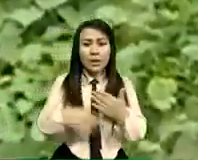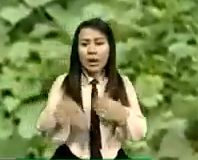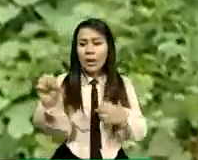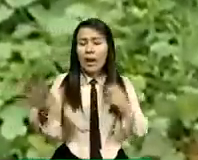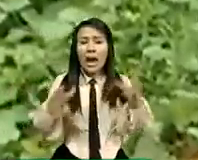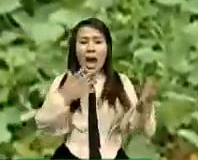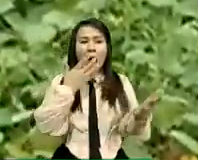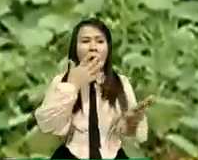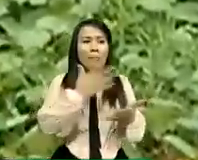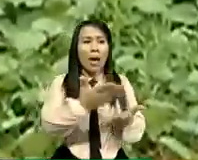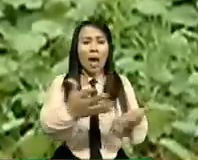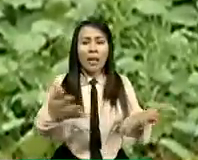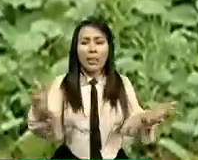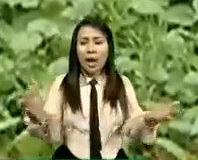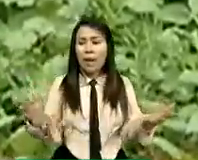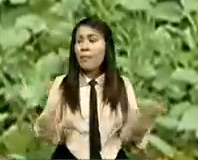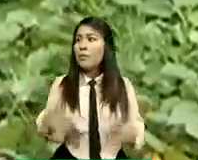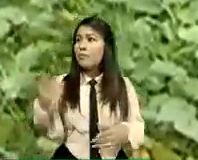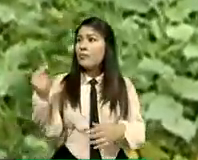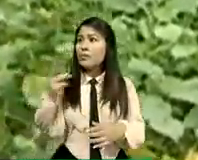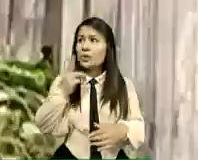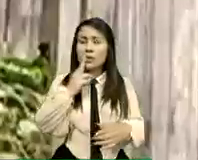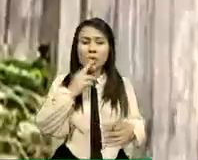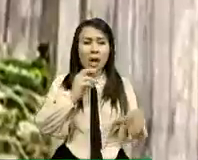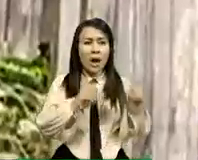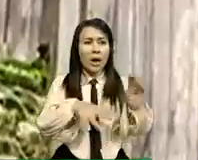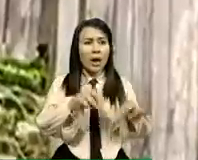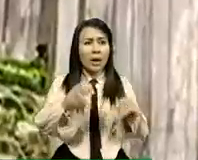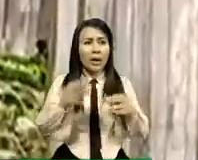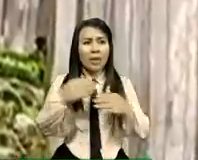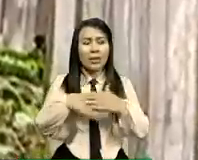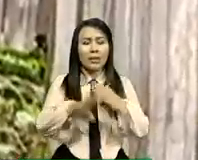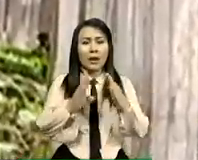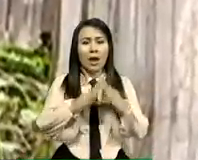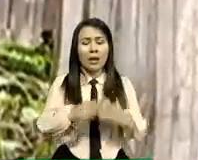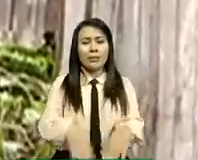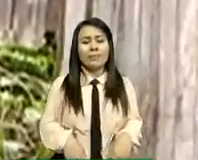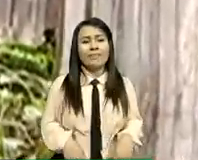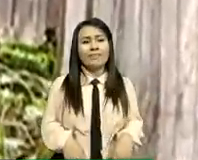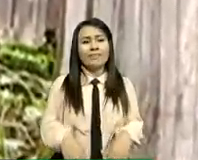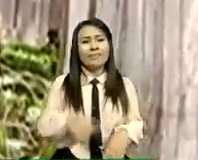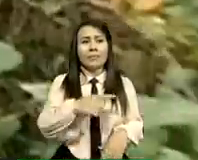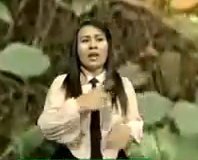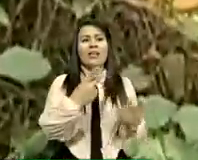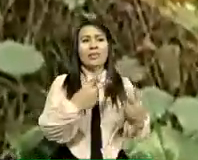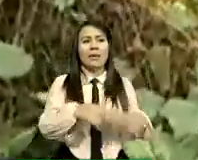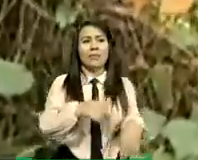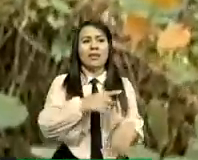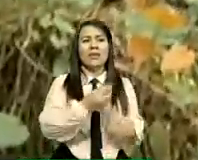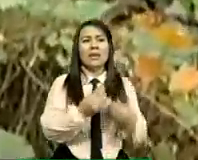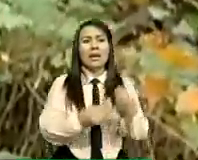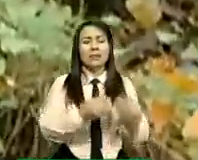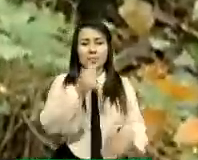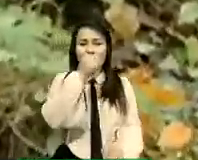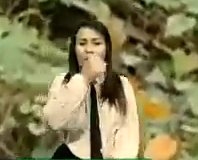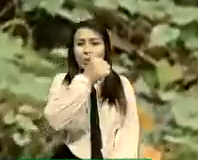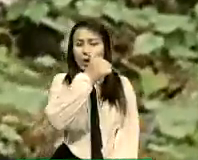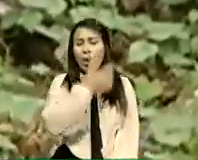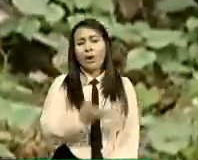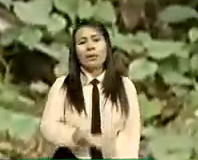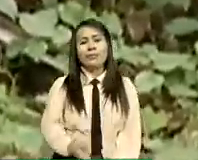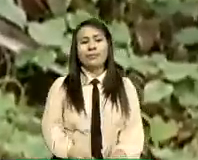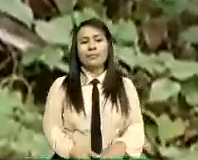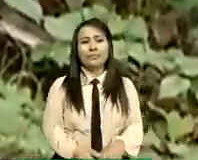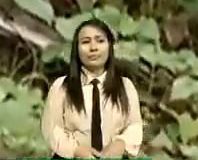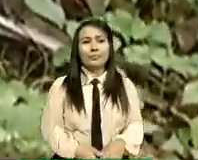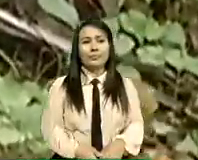quemada, y decenas de colillas de cigarrillos dentro de la vivienda, donde supuestamente también se dedicaban a consumir droga. ¿Querían